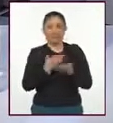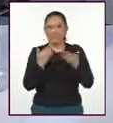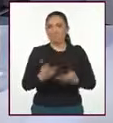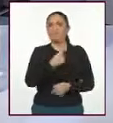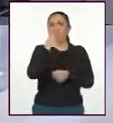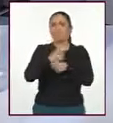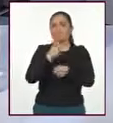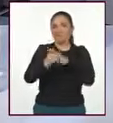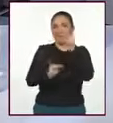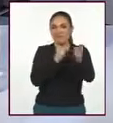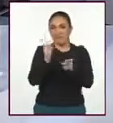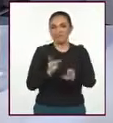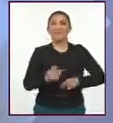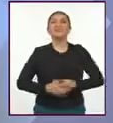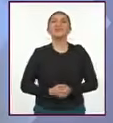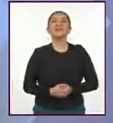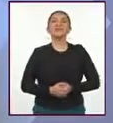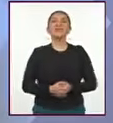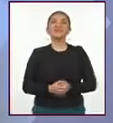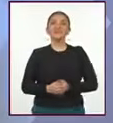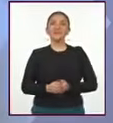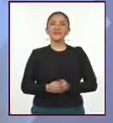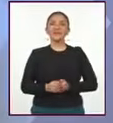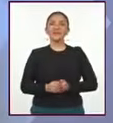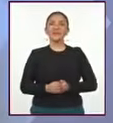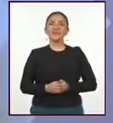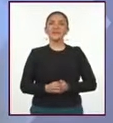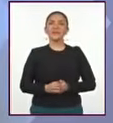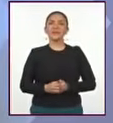primera pregunta de nuestro público, la cual dice así.